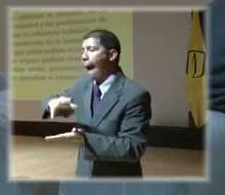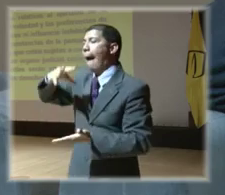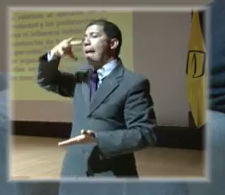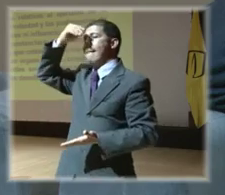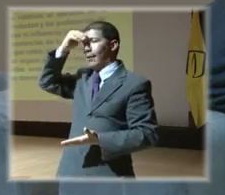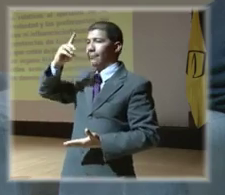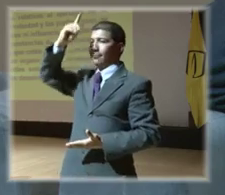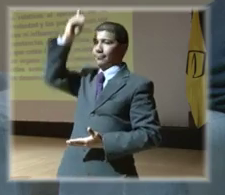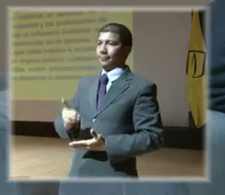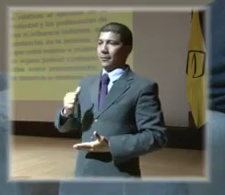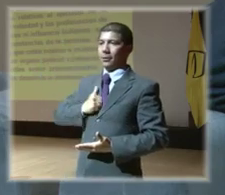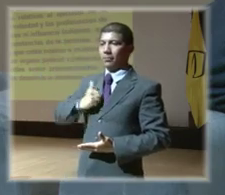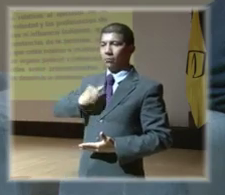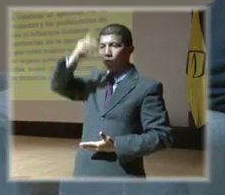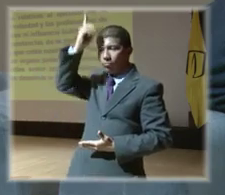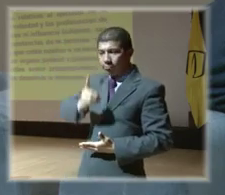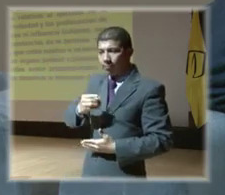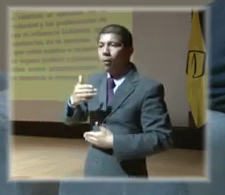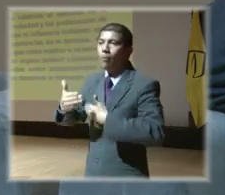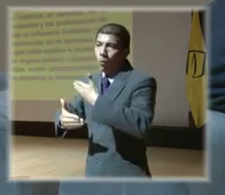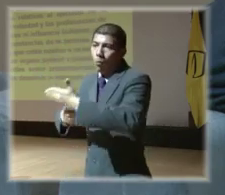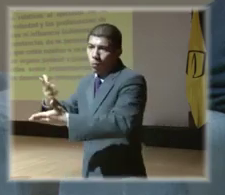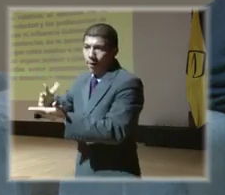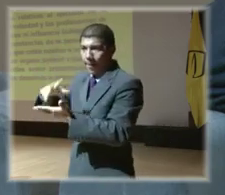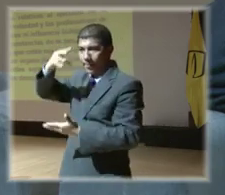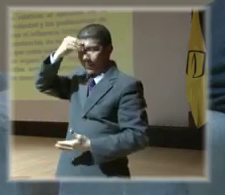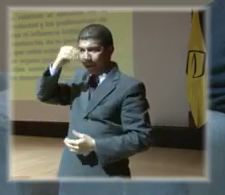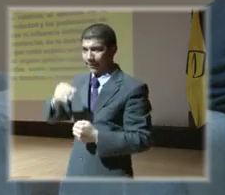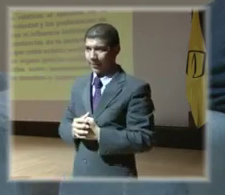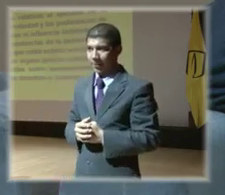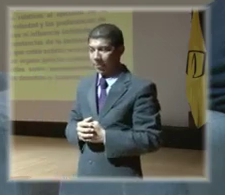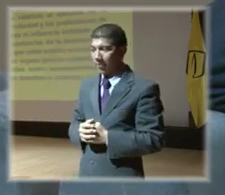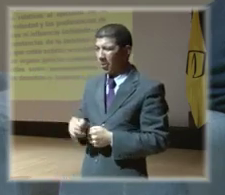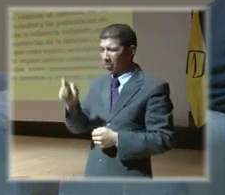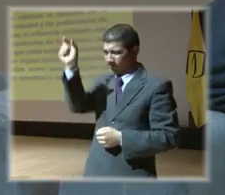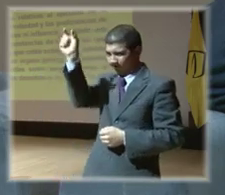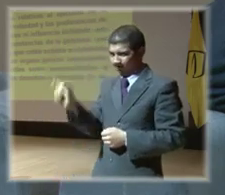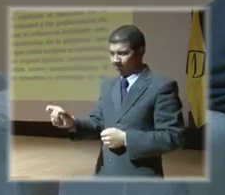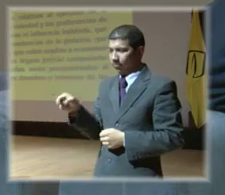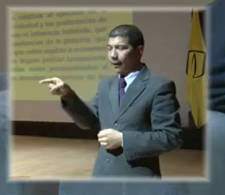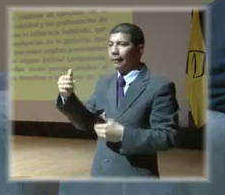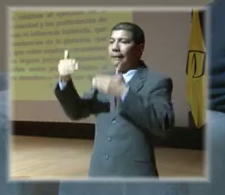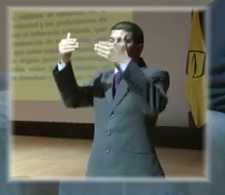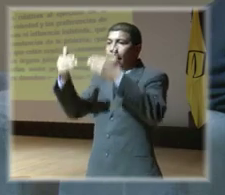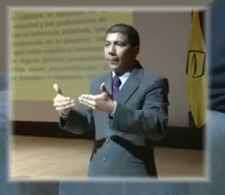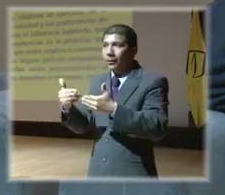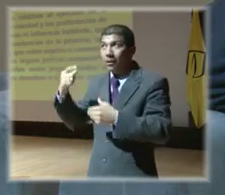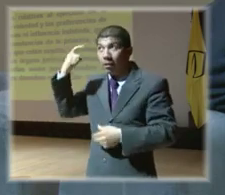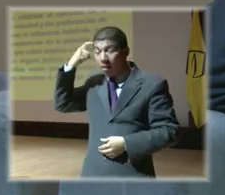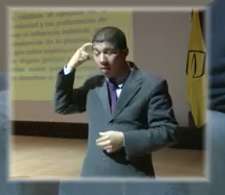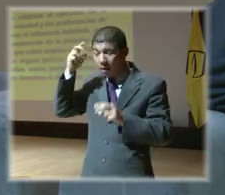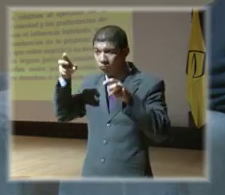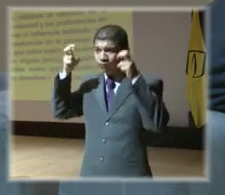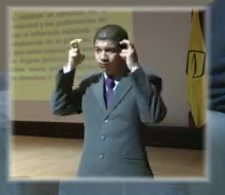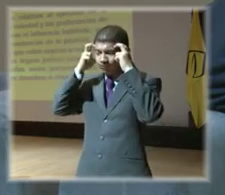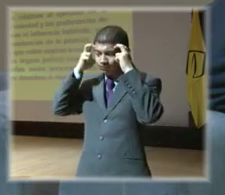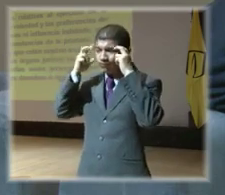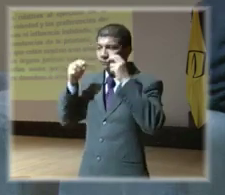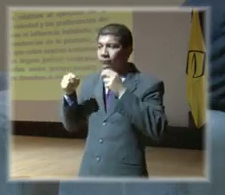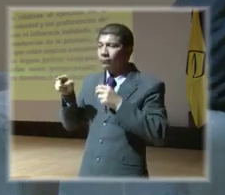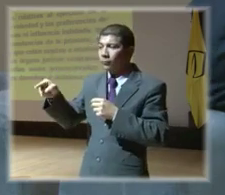familia, y en una investigación sobre adultez y discapacidad intelectual, una de las cuatro dimensiones